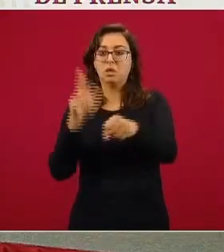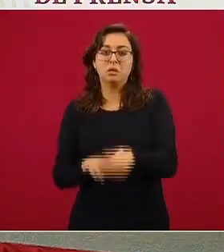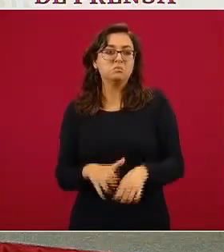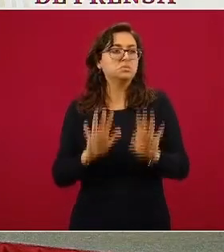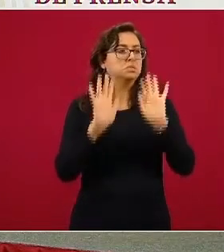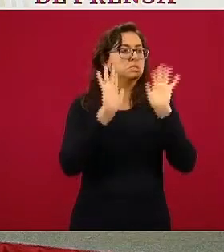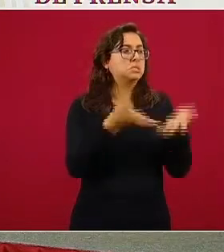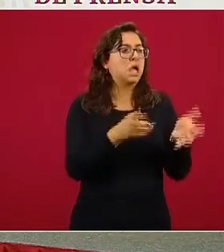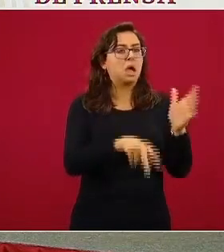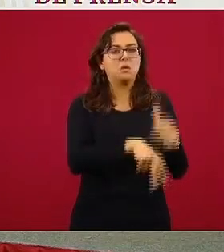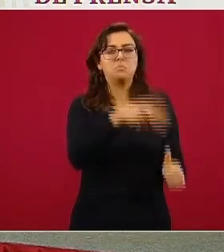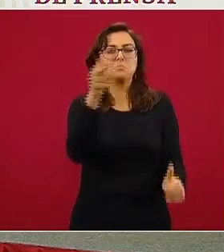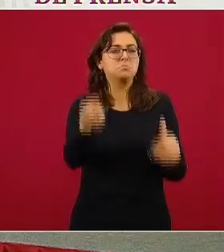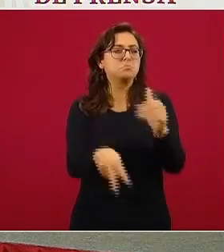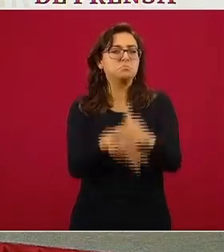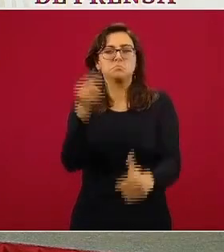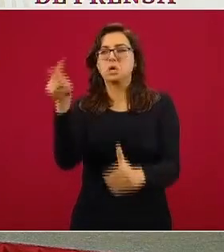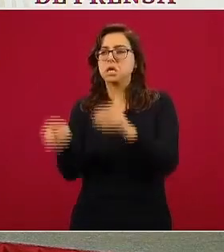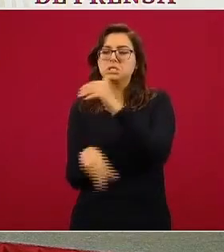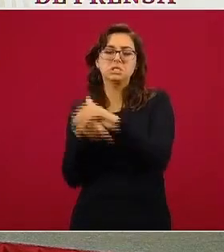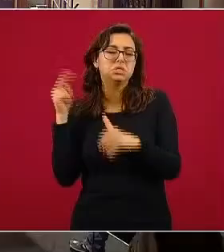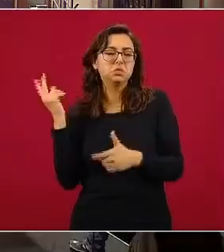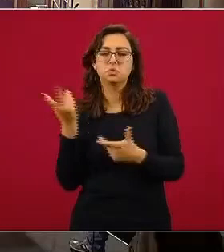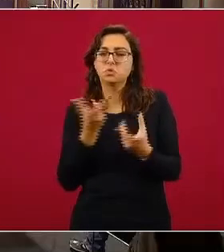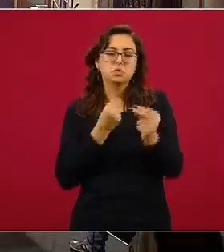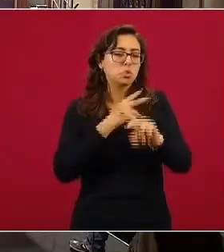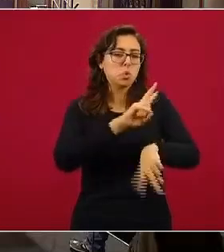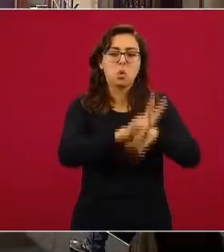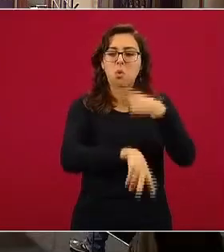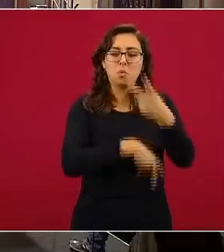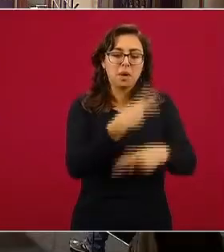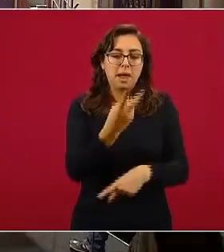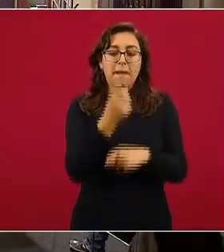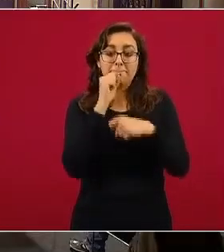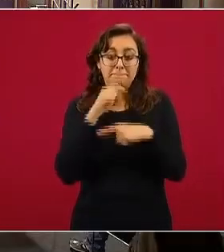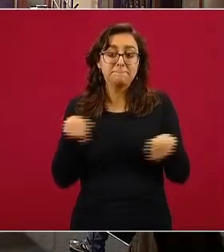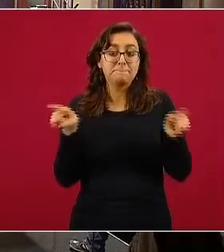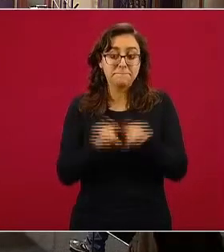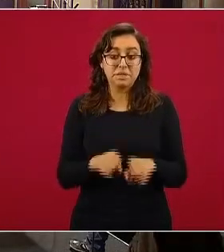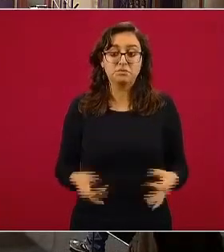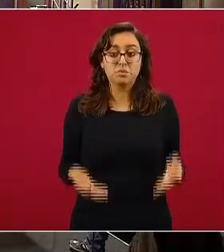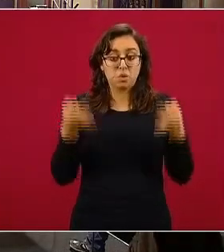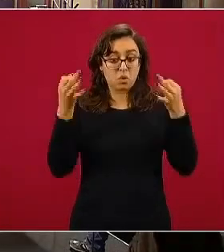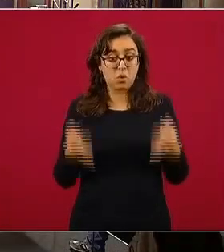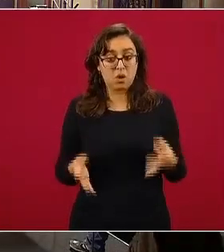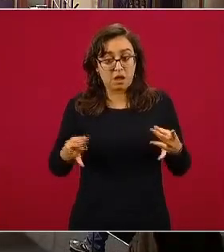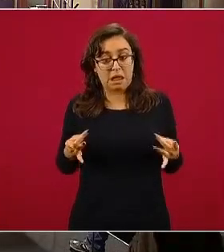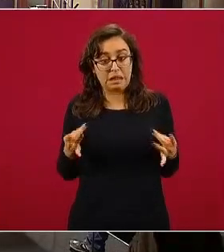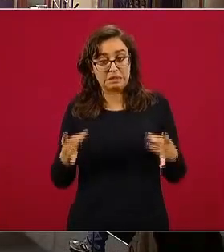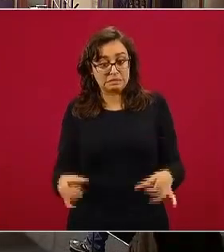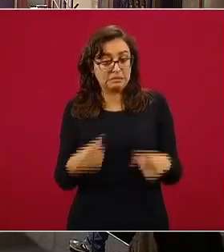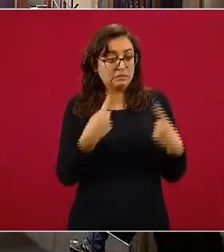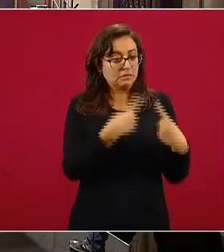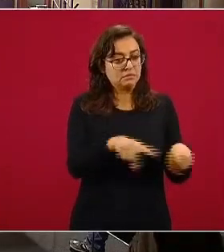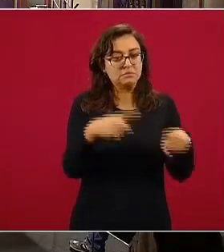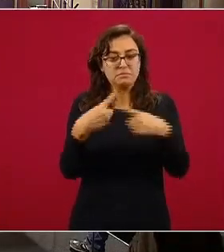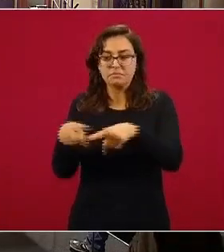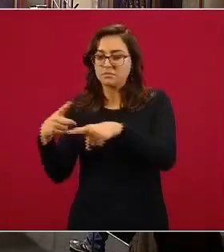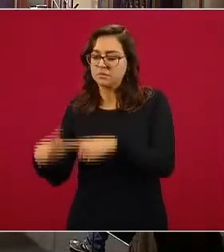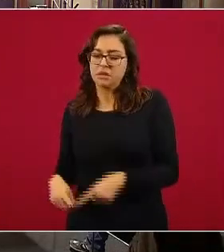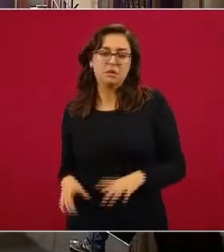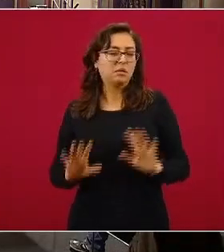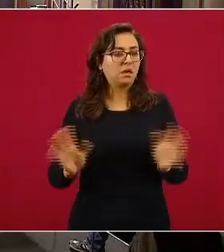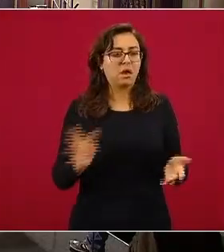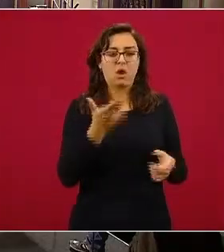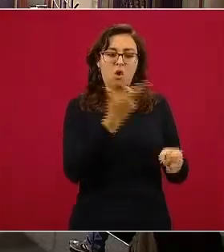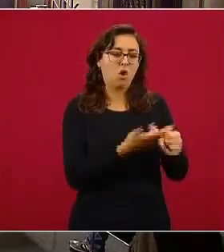bajas y también tienen una gran heterogeneidad en los indicadores de calidad, poder concentrar esto en un número mucho menor